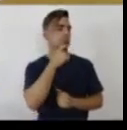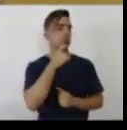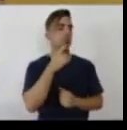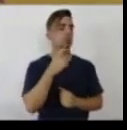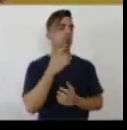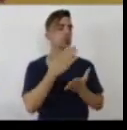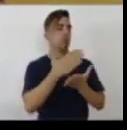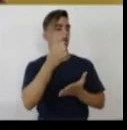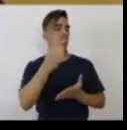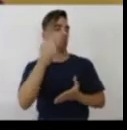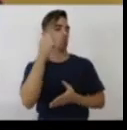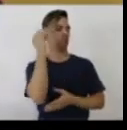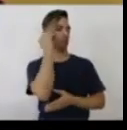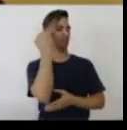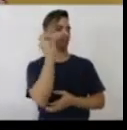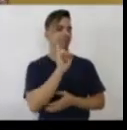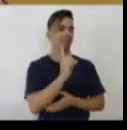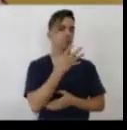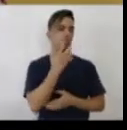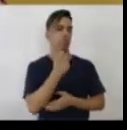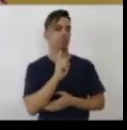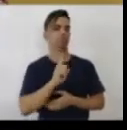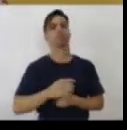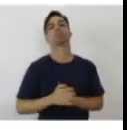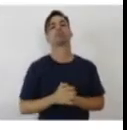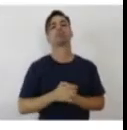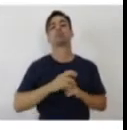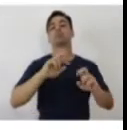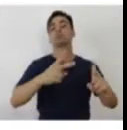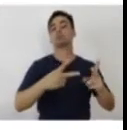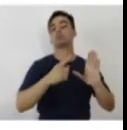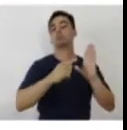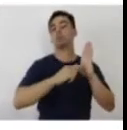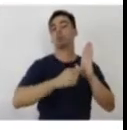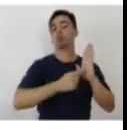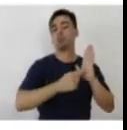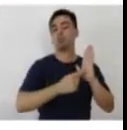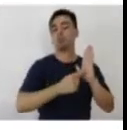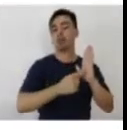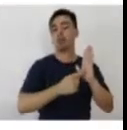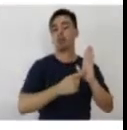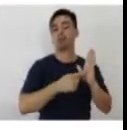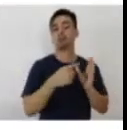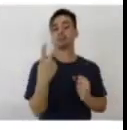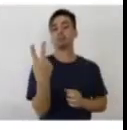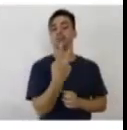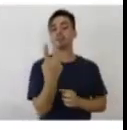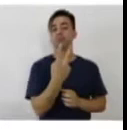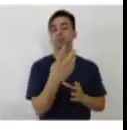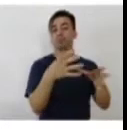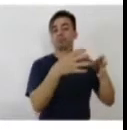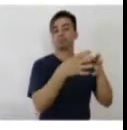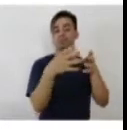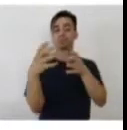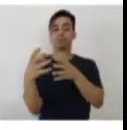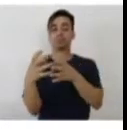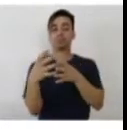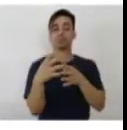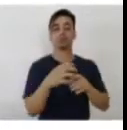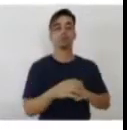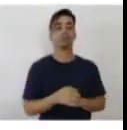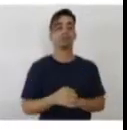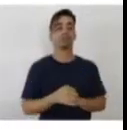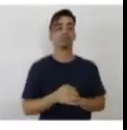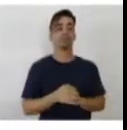frecuente entre los estudiantes. Repito, al multiplicar ambos miembros de la